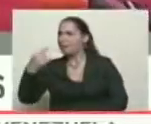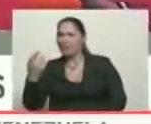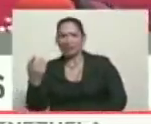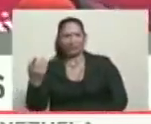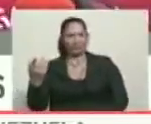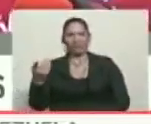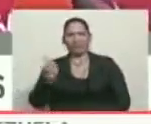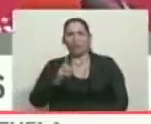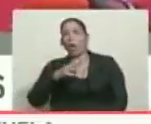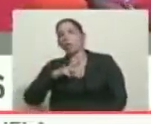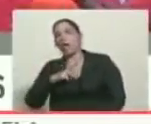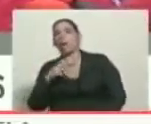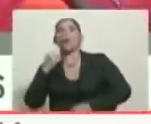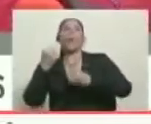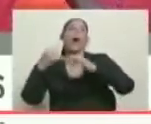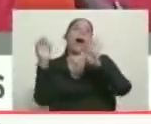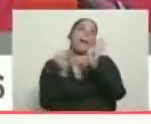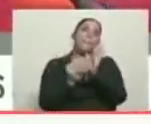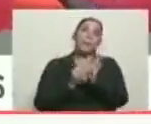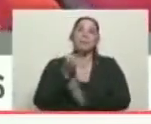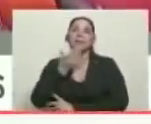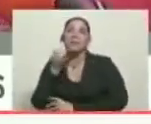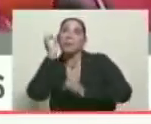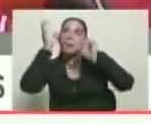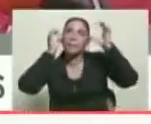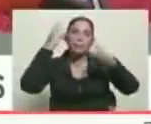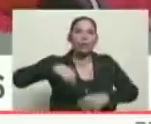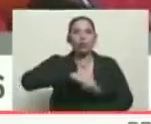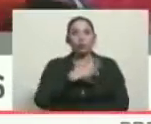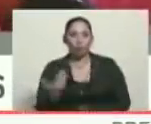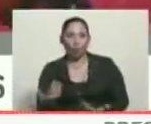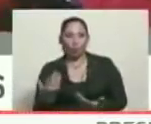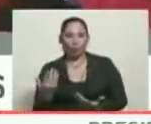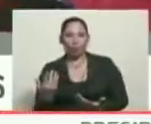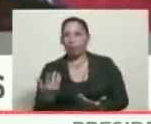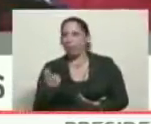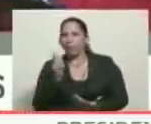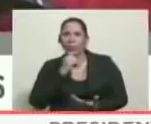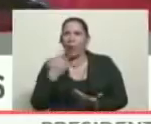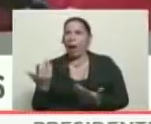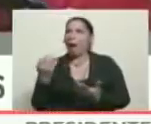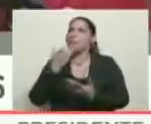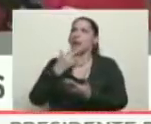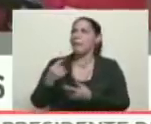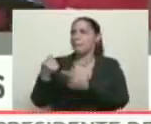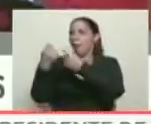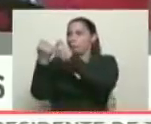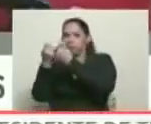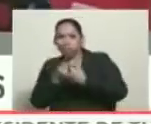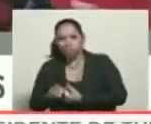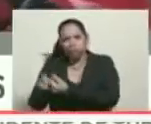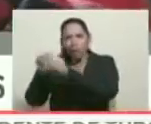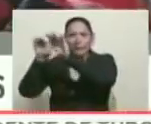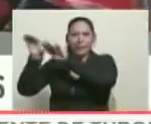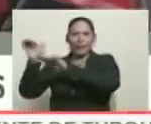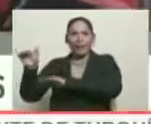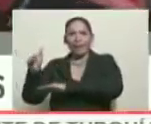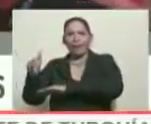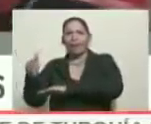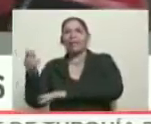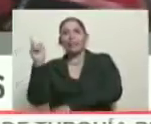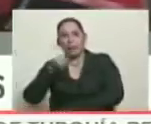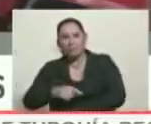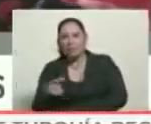extraña. ¿Cuántas veces nos han inventado cosas sobre nosotros? Nos inventan cuentas en el extranjero, nos vinculan con grupos de narcotráfico que en